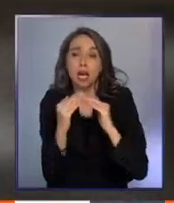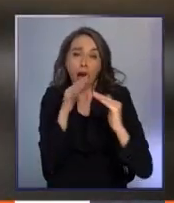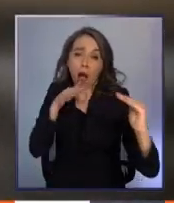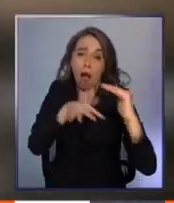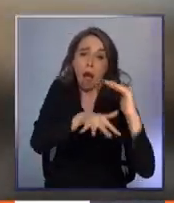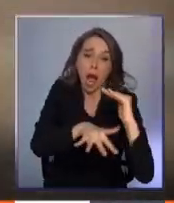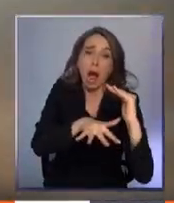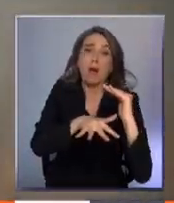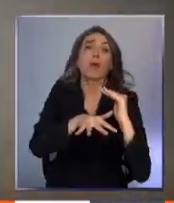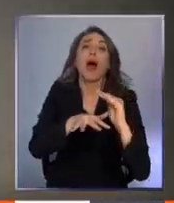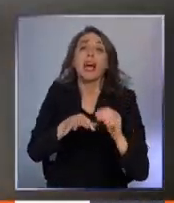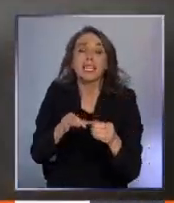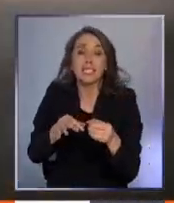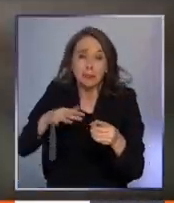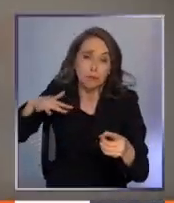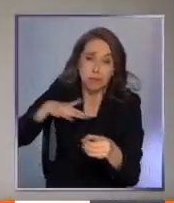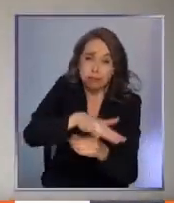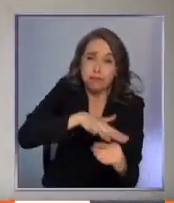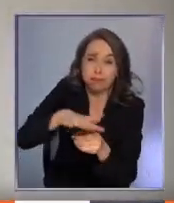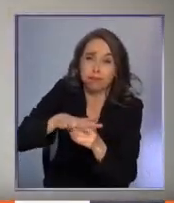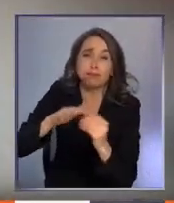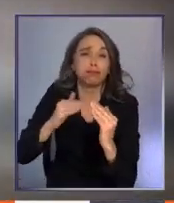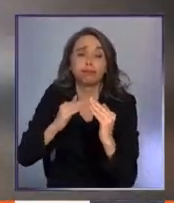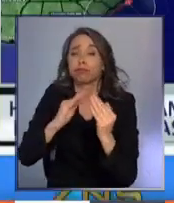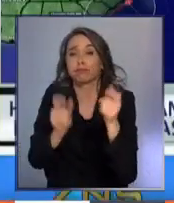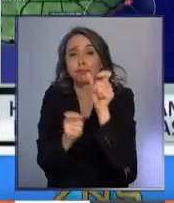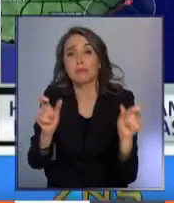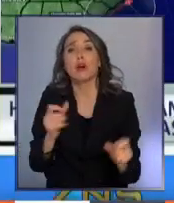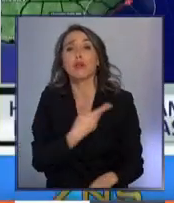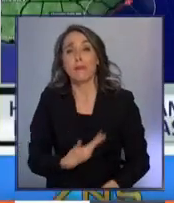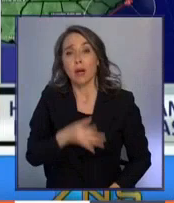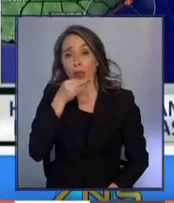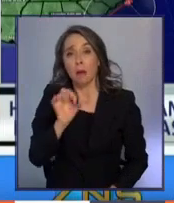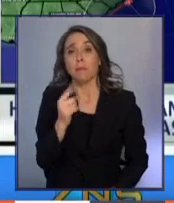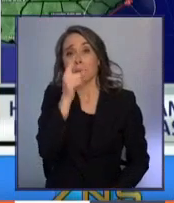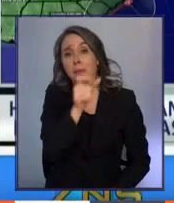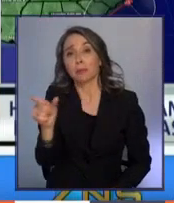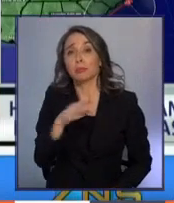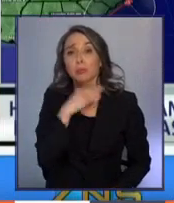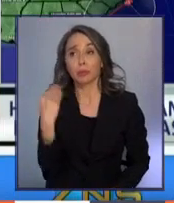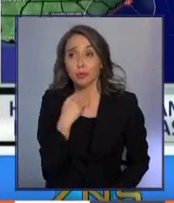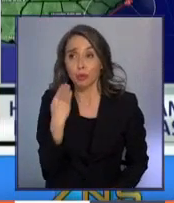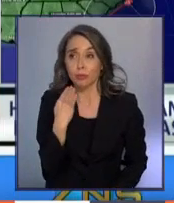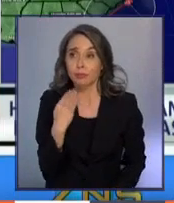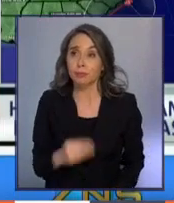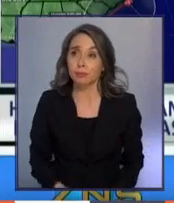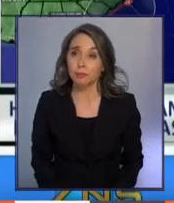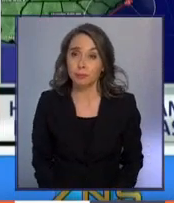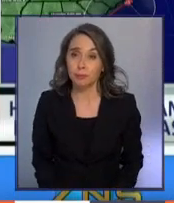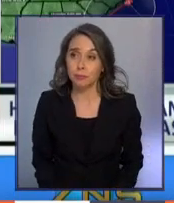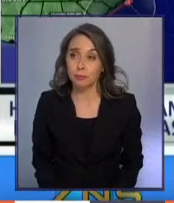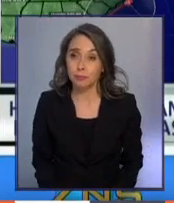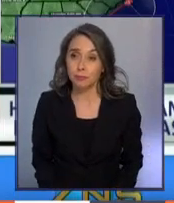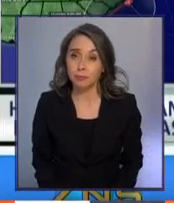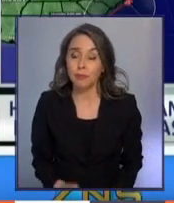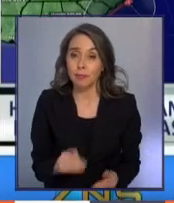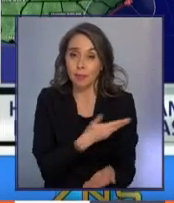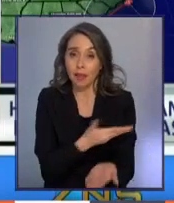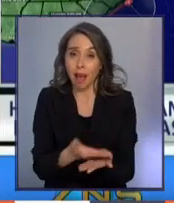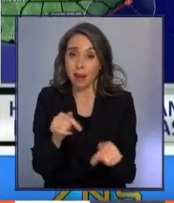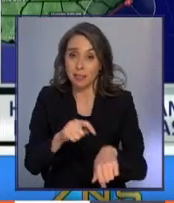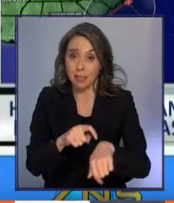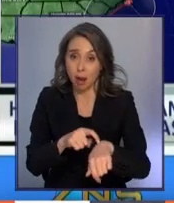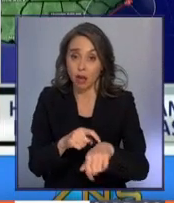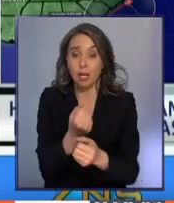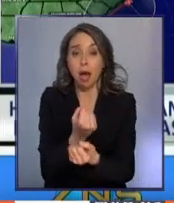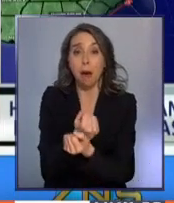gobierno ya confirmó las primeras víctimas. Royal Bahamas Police Force has confirmed. Hasta ahora, la Real